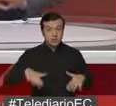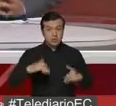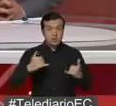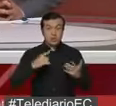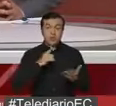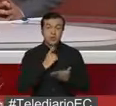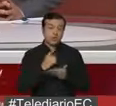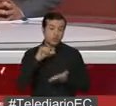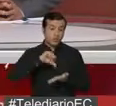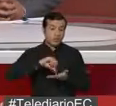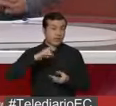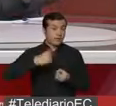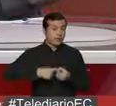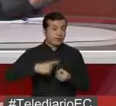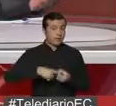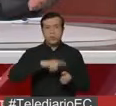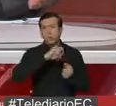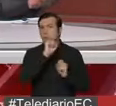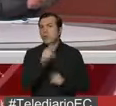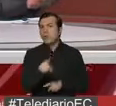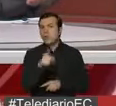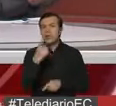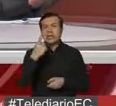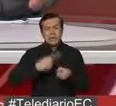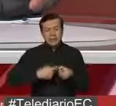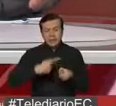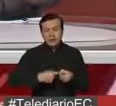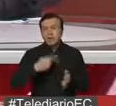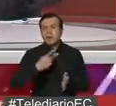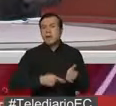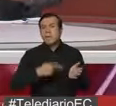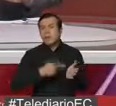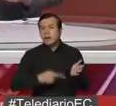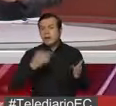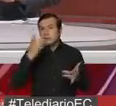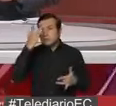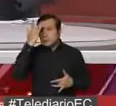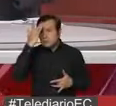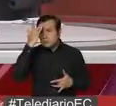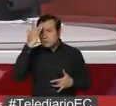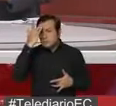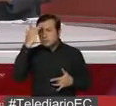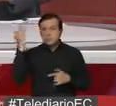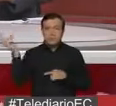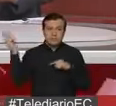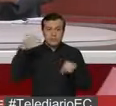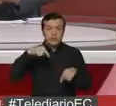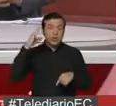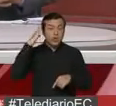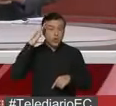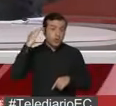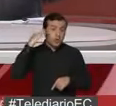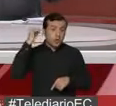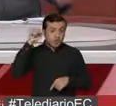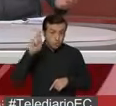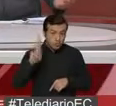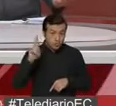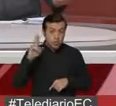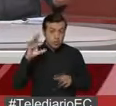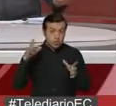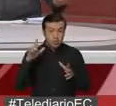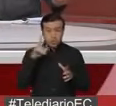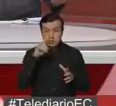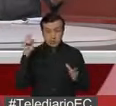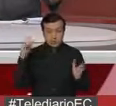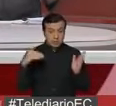caso en la ciudad de Quito. ¿Qué es lo que pasará en Quito con las pruebas que se han traído, sobre todo desde Corea del Sur? Es un lote de